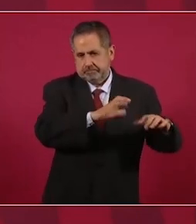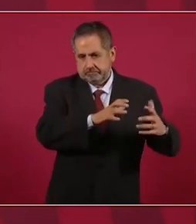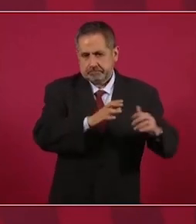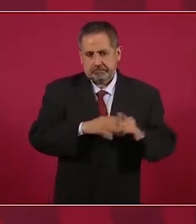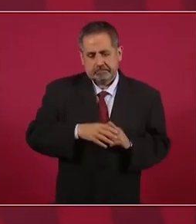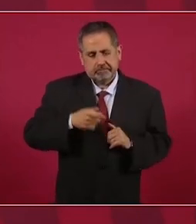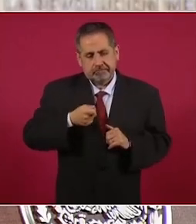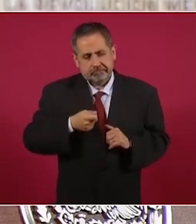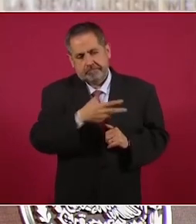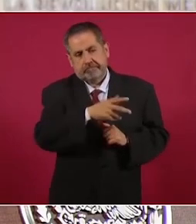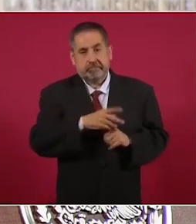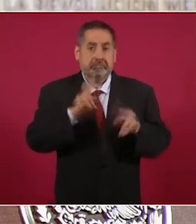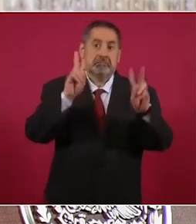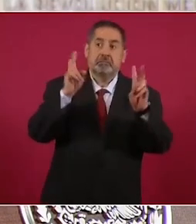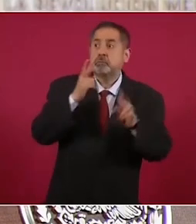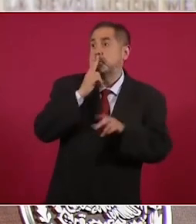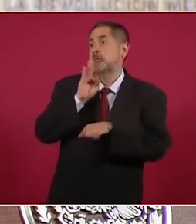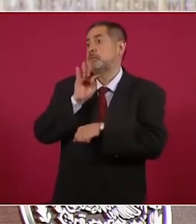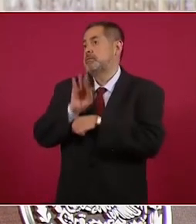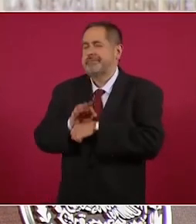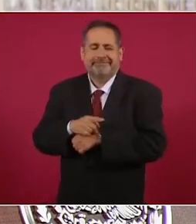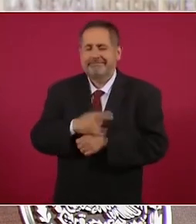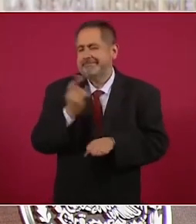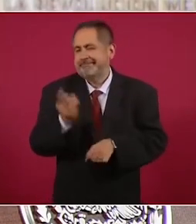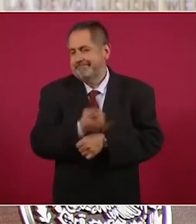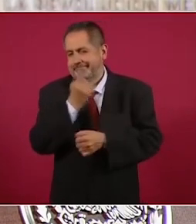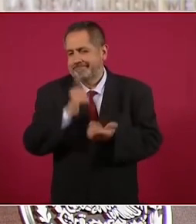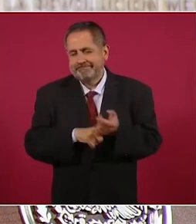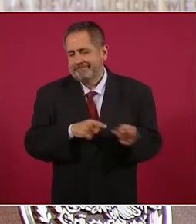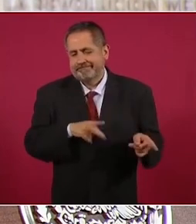que yo les llamo pseudoambientalistas porque lo son, ¿eh?